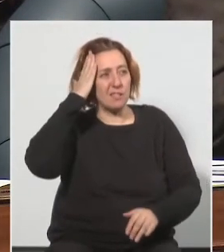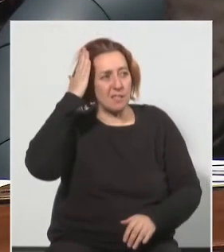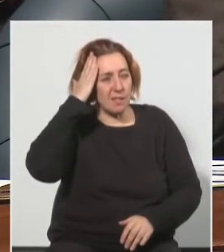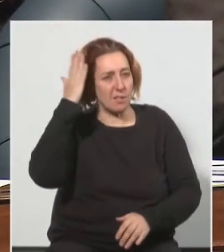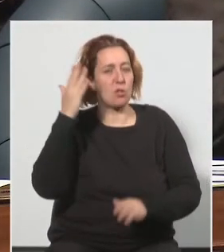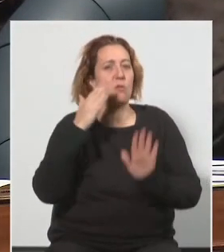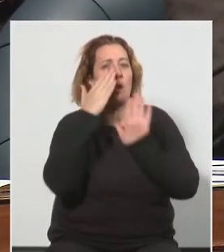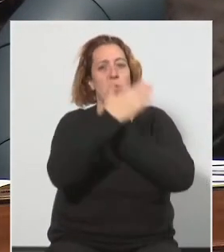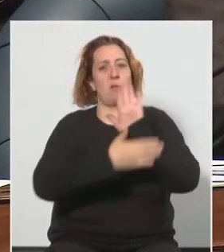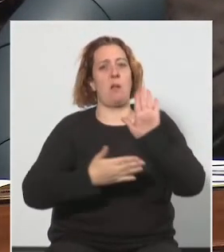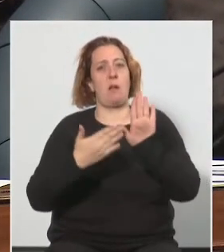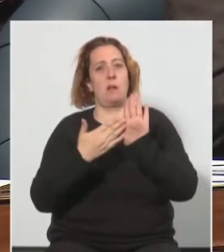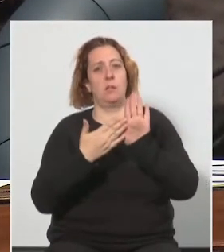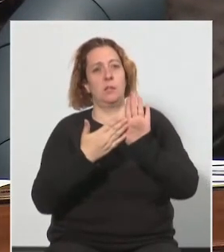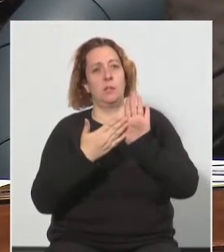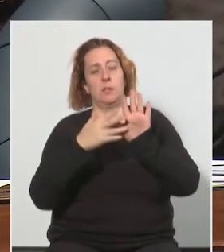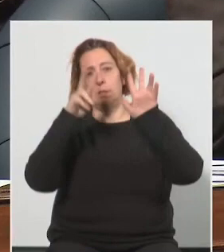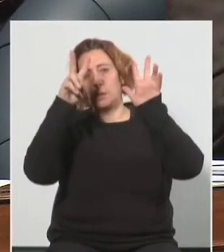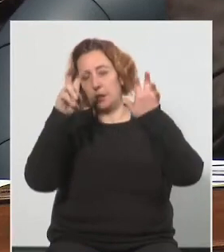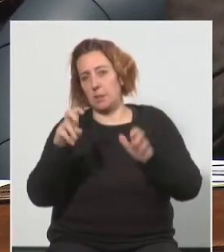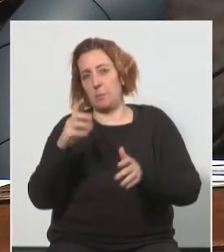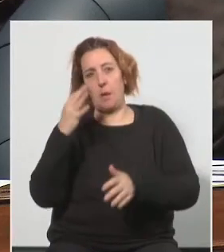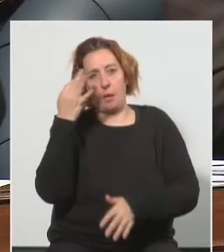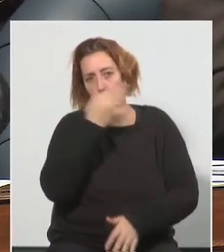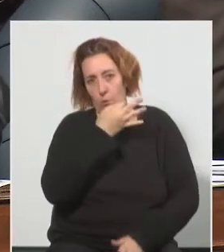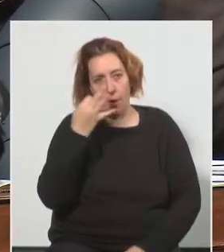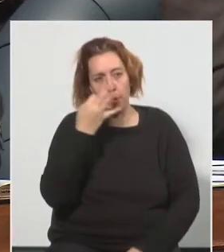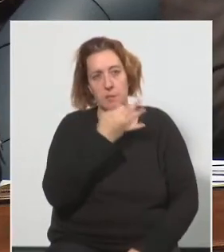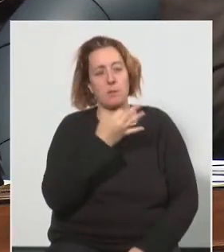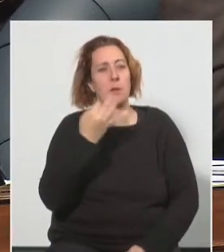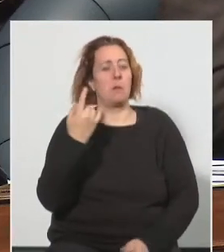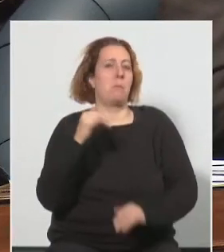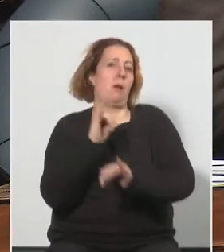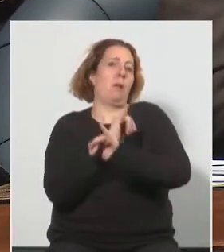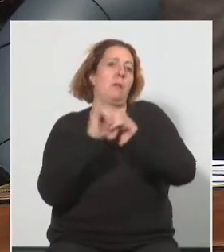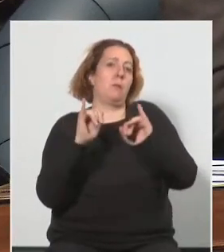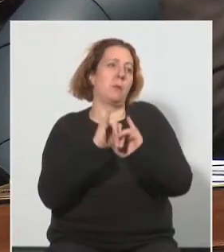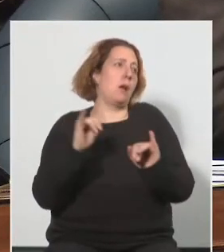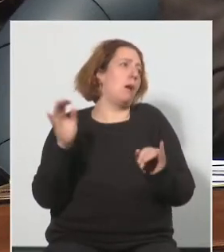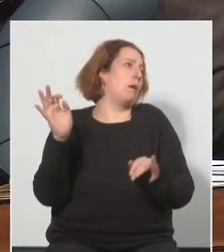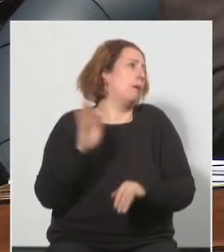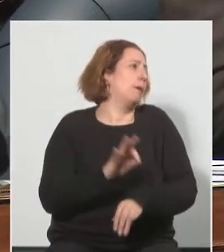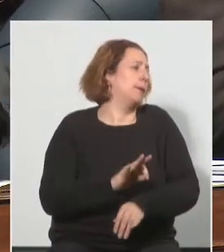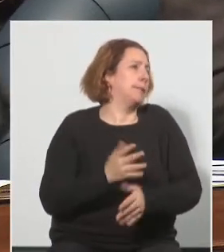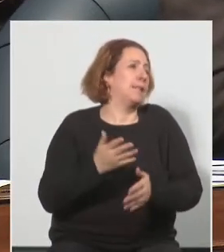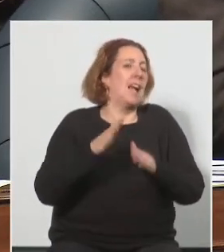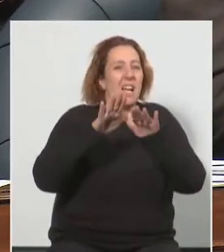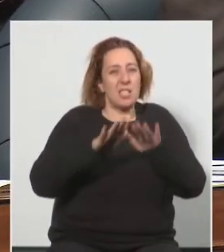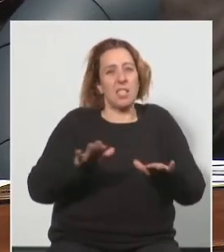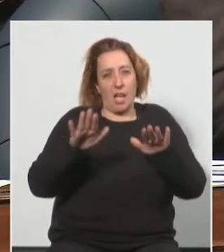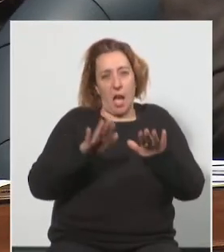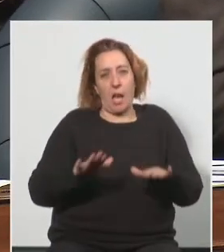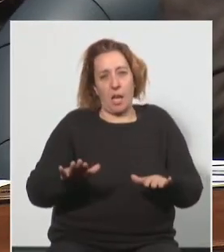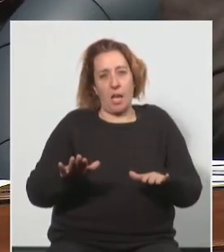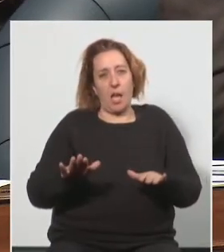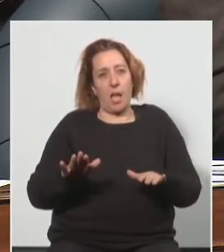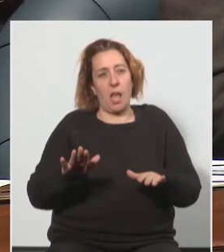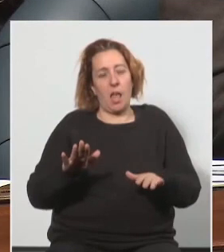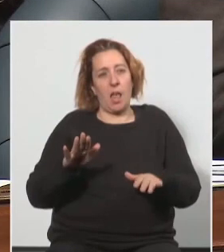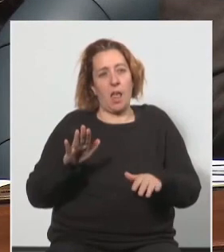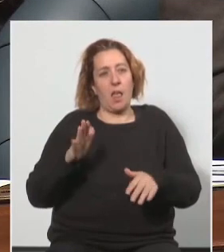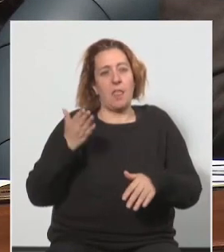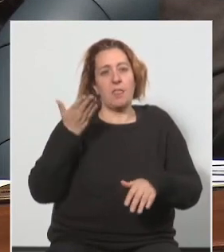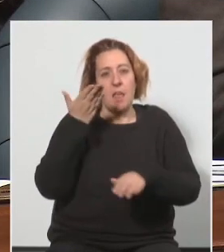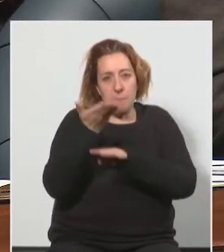concientización nacional en el tema drogas para terminar o por lo menos achicar la demanda